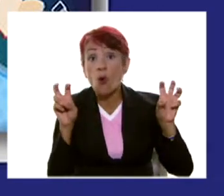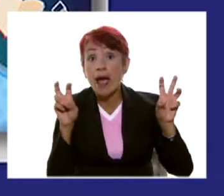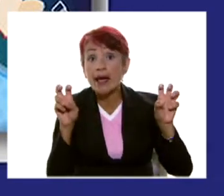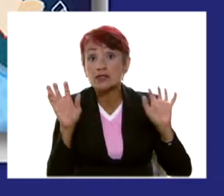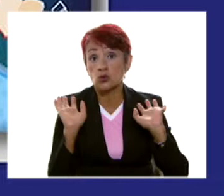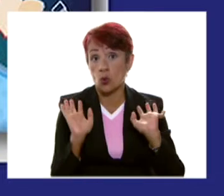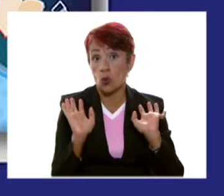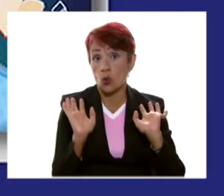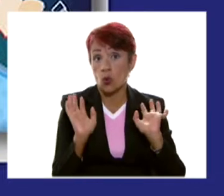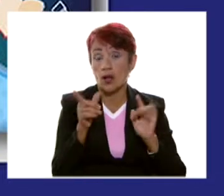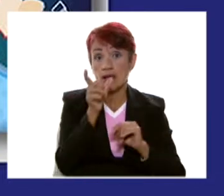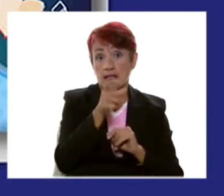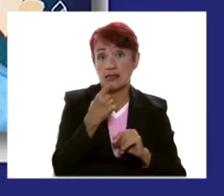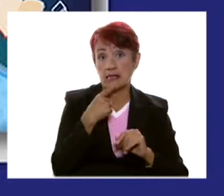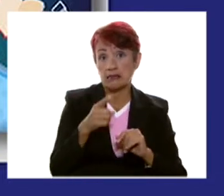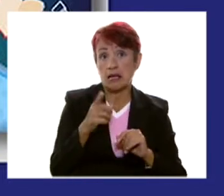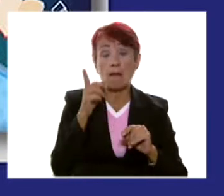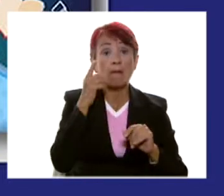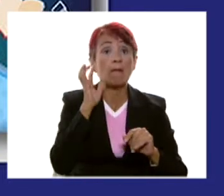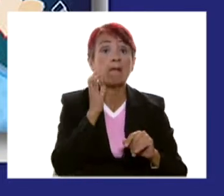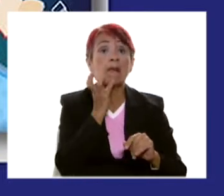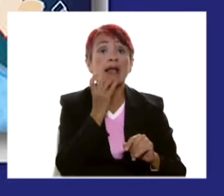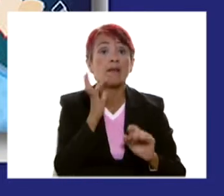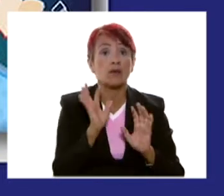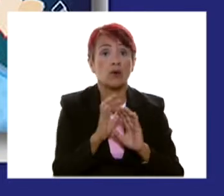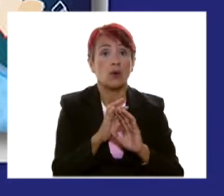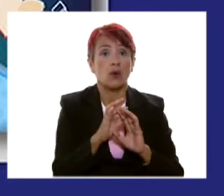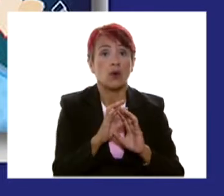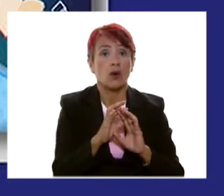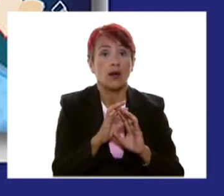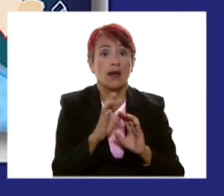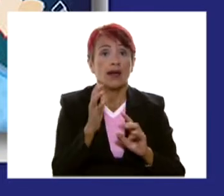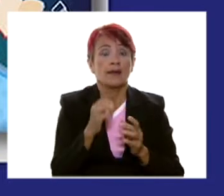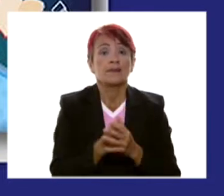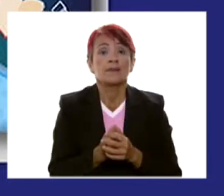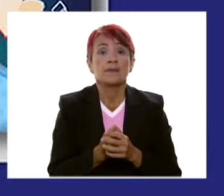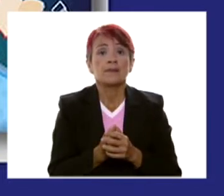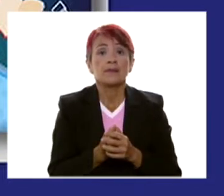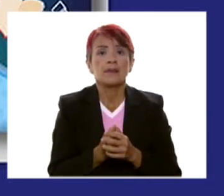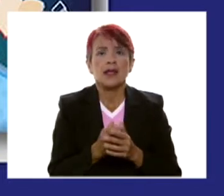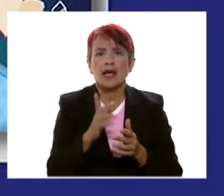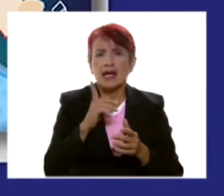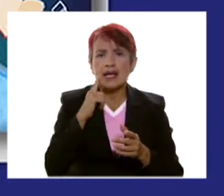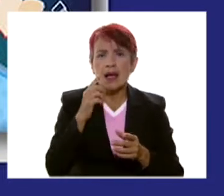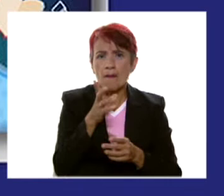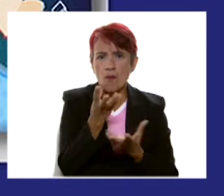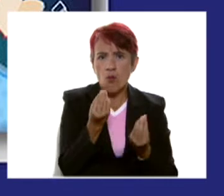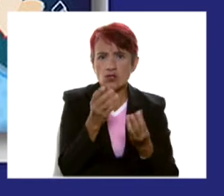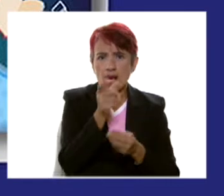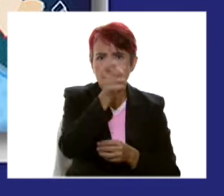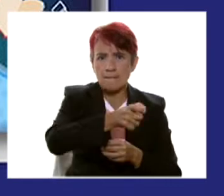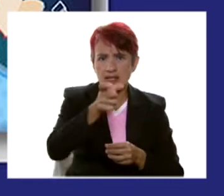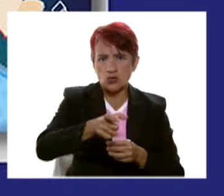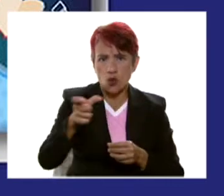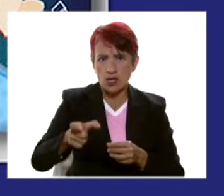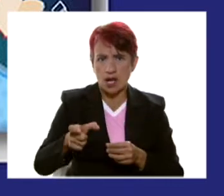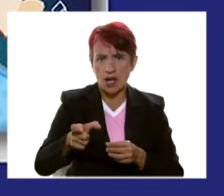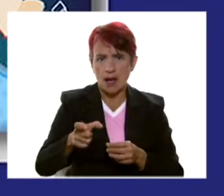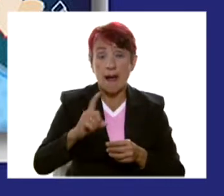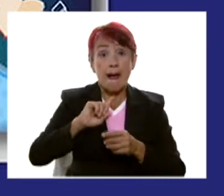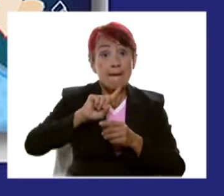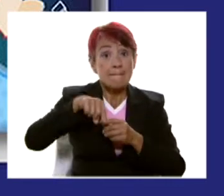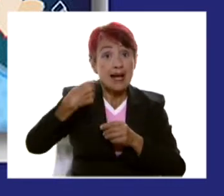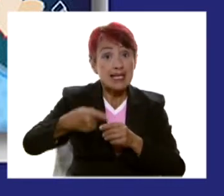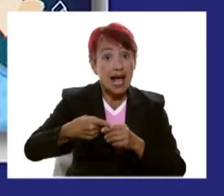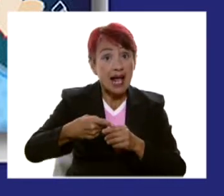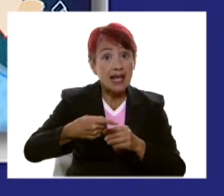él dijo aquello que supone. Por ejemplo, número 1 sería que irán varias personas. Cuando dice mañana iremos de